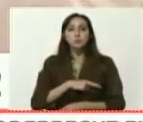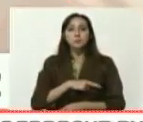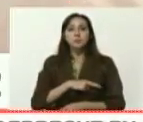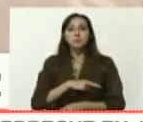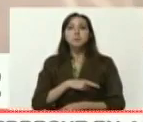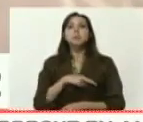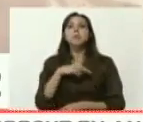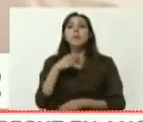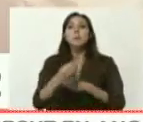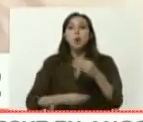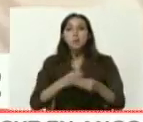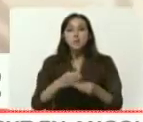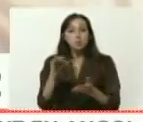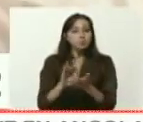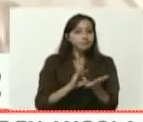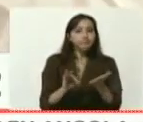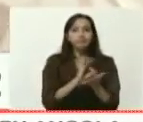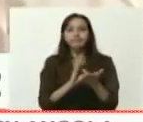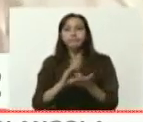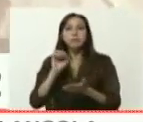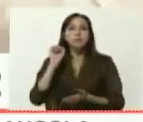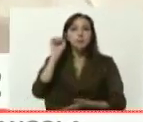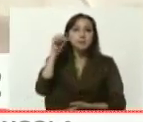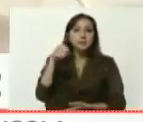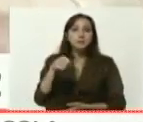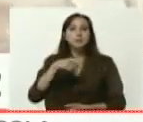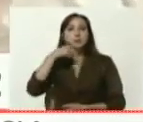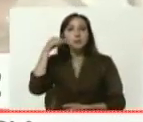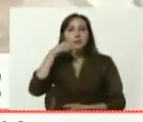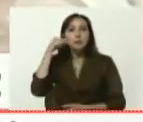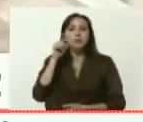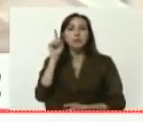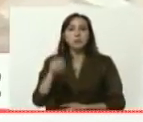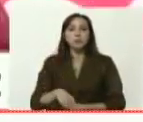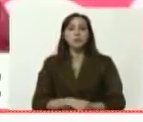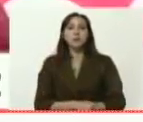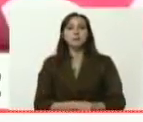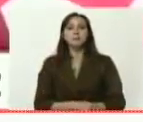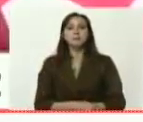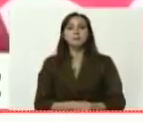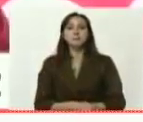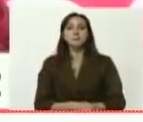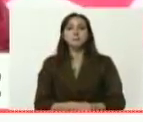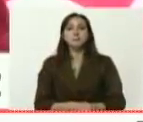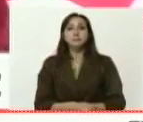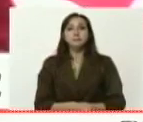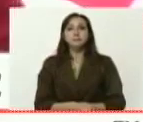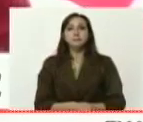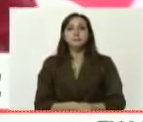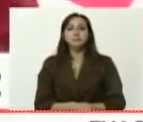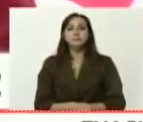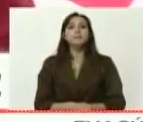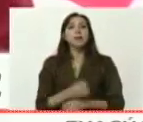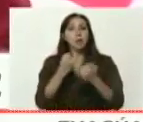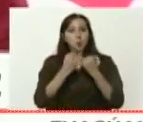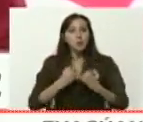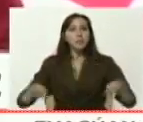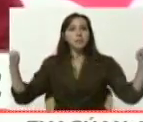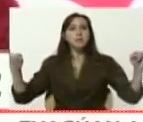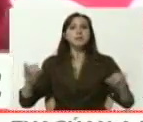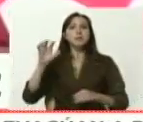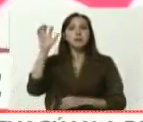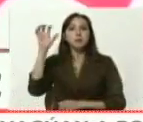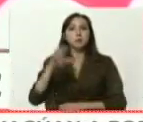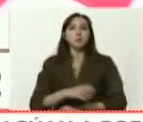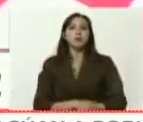allí para resembrar allí y romper en Cúpira por lo menos la dependencia, para que la gente coma su